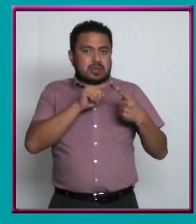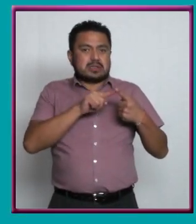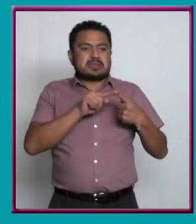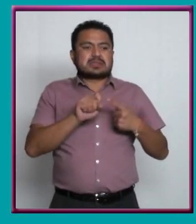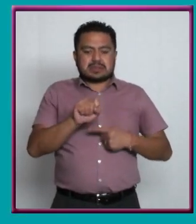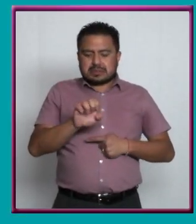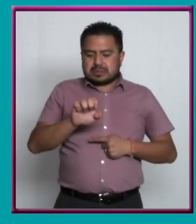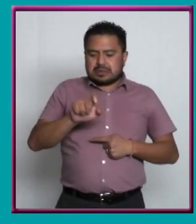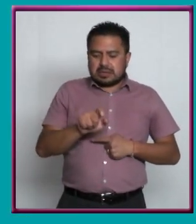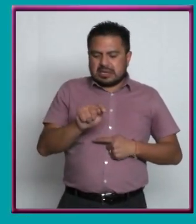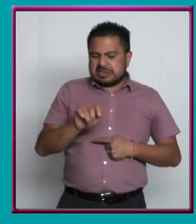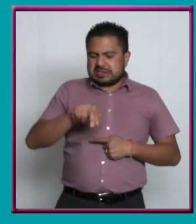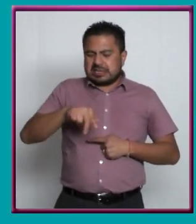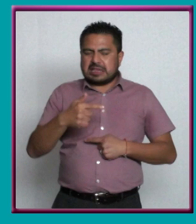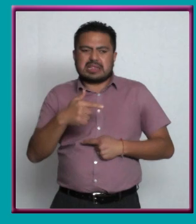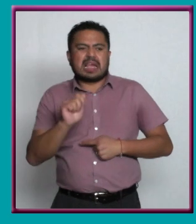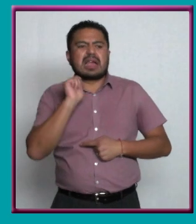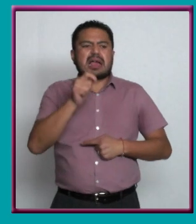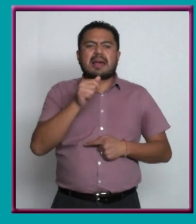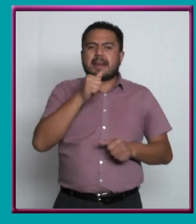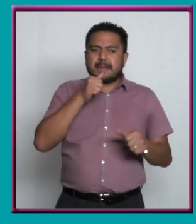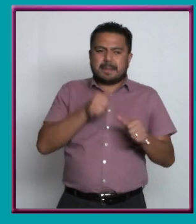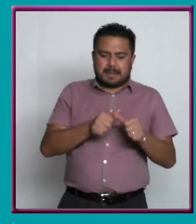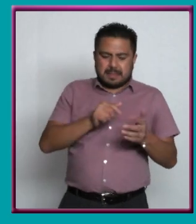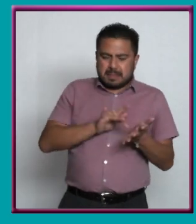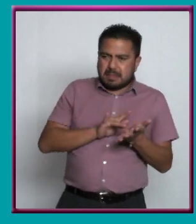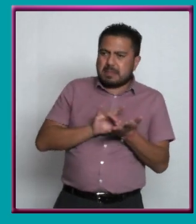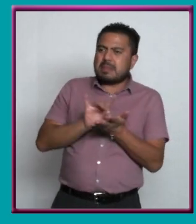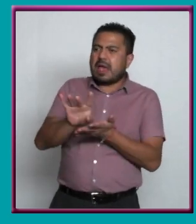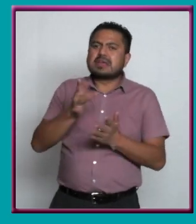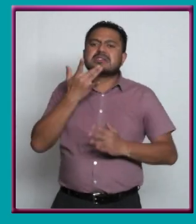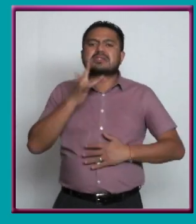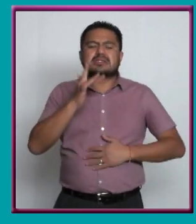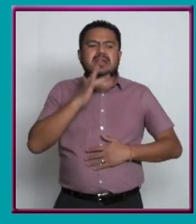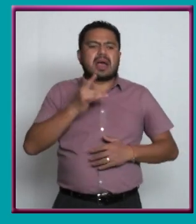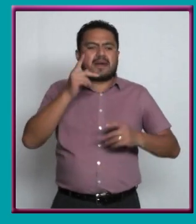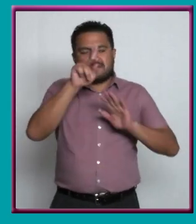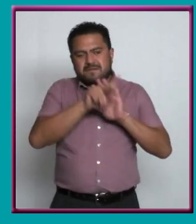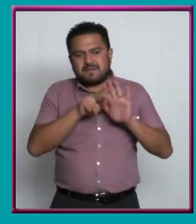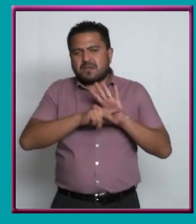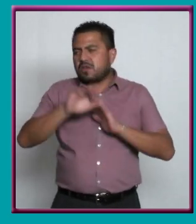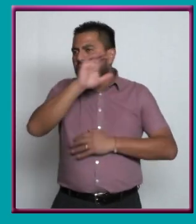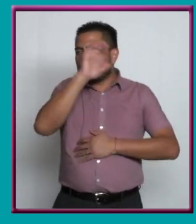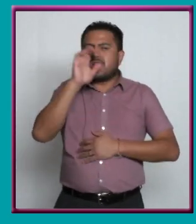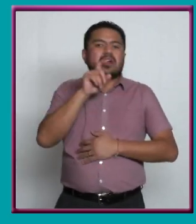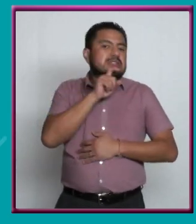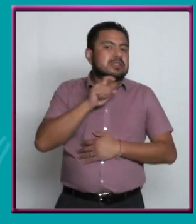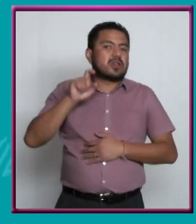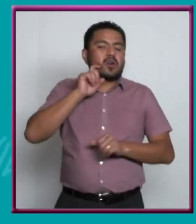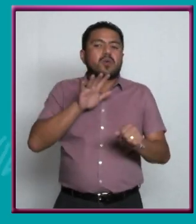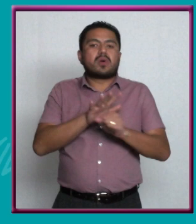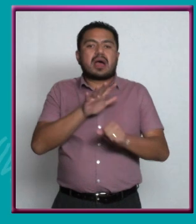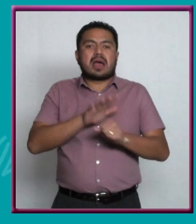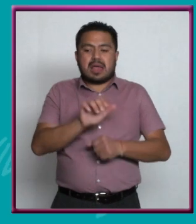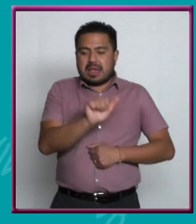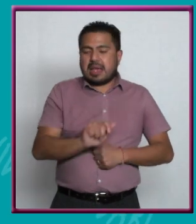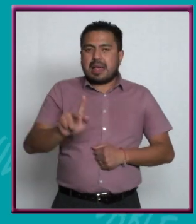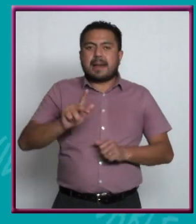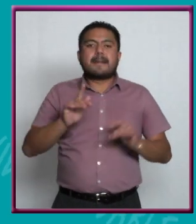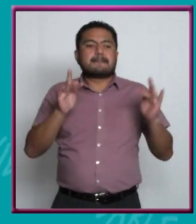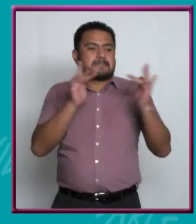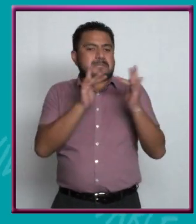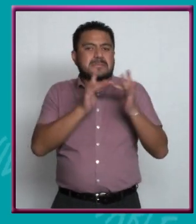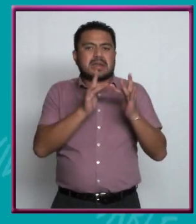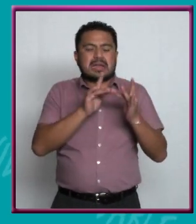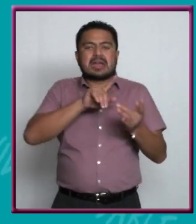1. Sexting. Consiste en enviar mensajes, fotos o videos personales de contenido sexual mediante